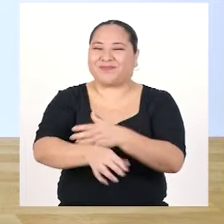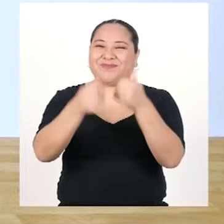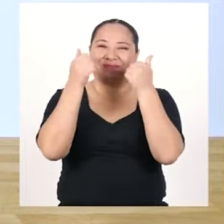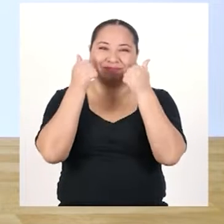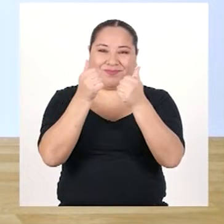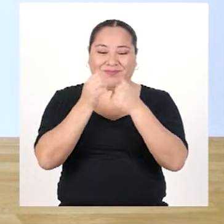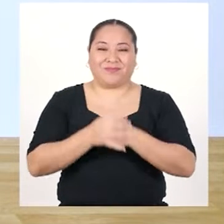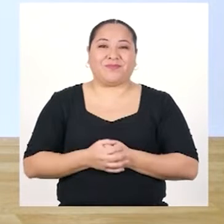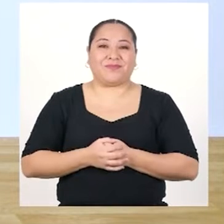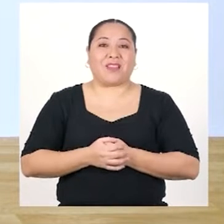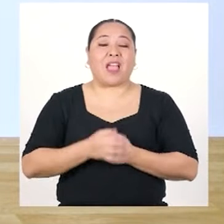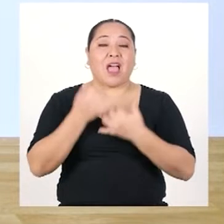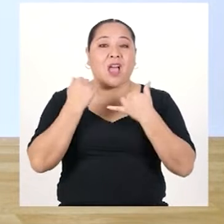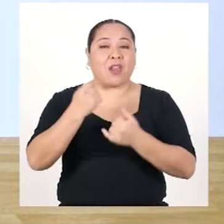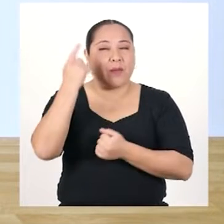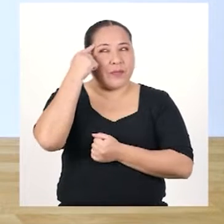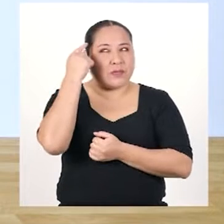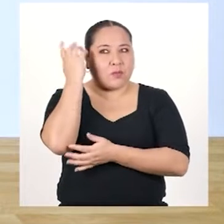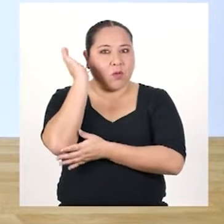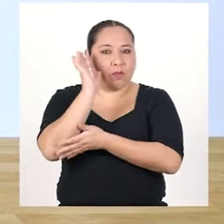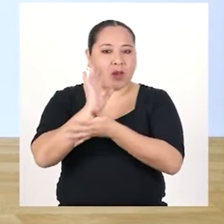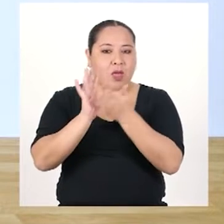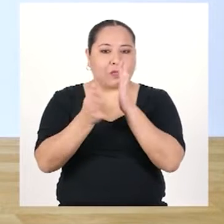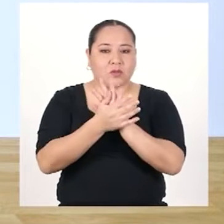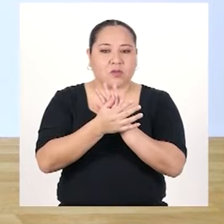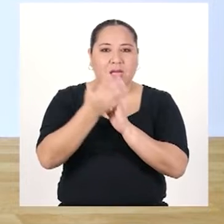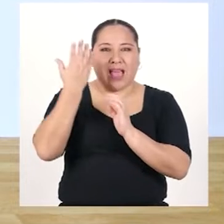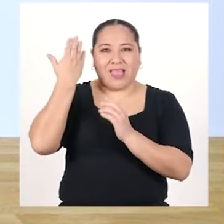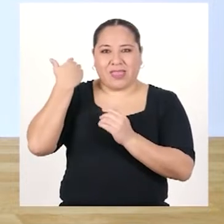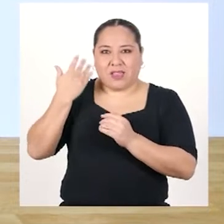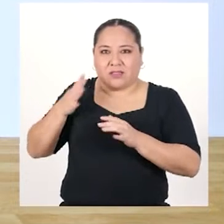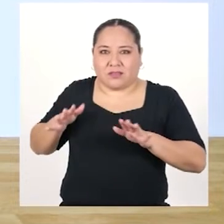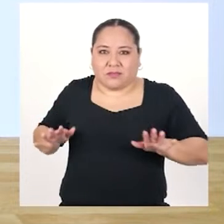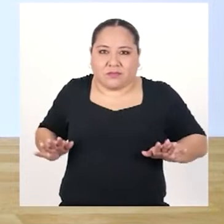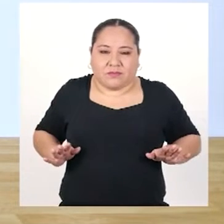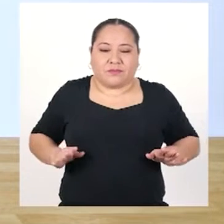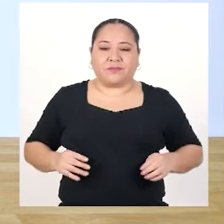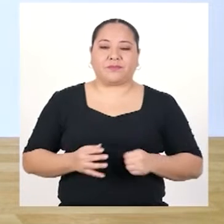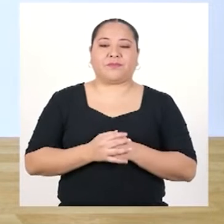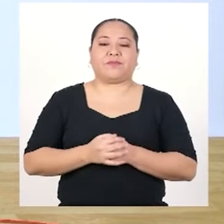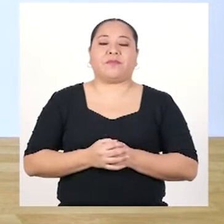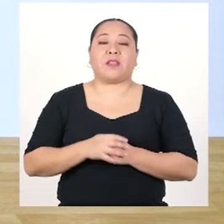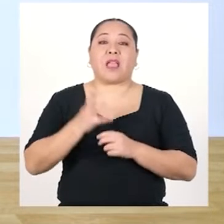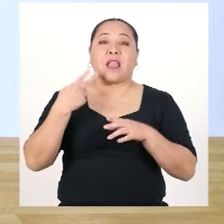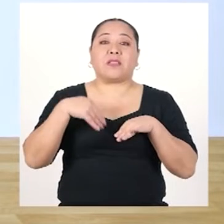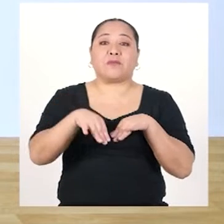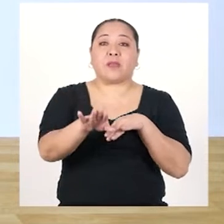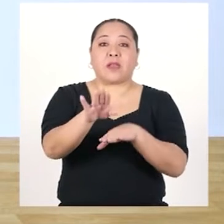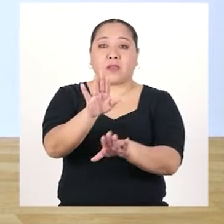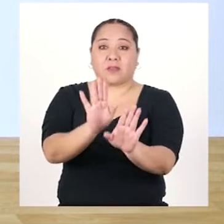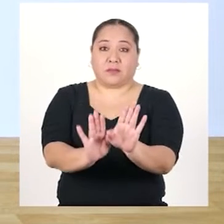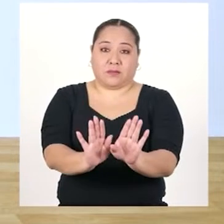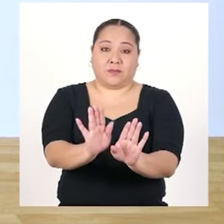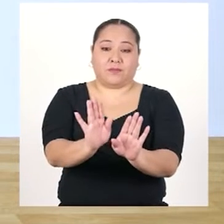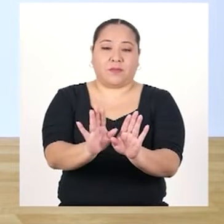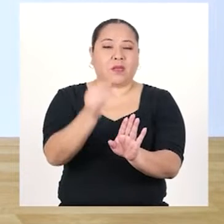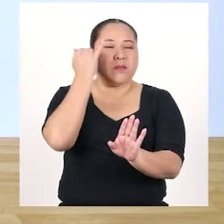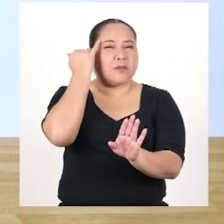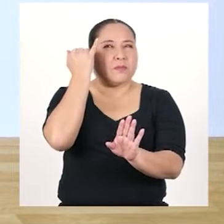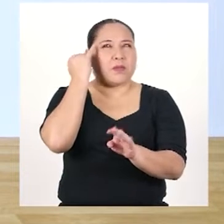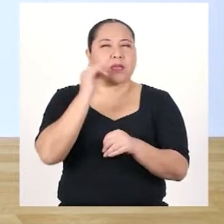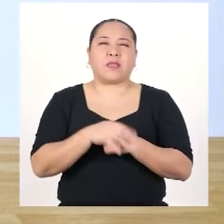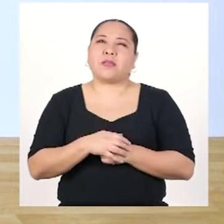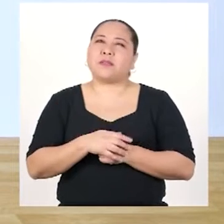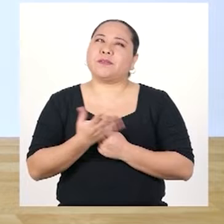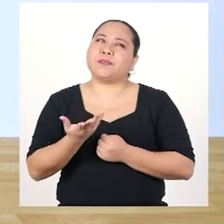Eso es. Ahora colocamos los brazos detrás de nuestra espalda. Eso es, estiramos las piernas. Vamos a imaginar